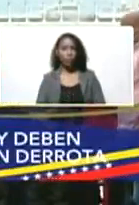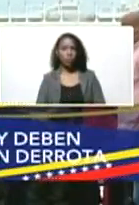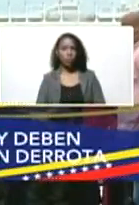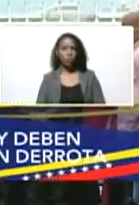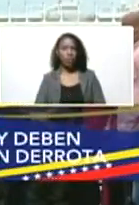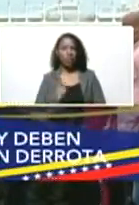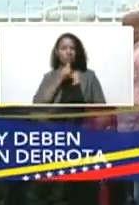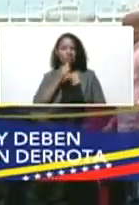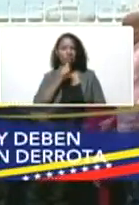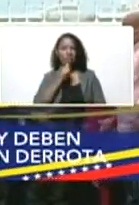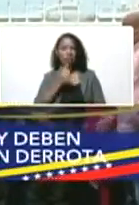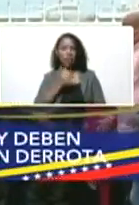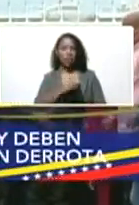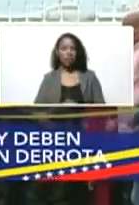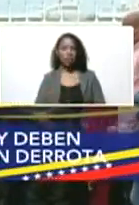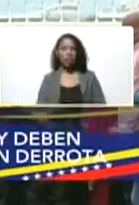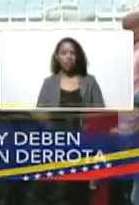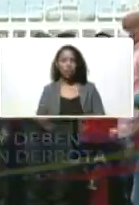¿Quién